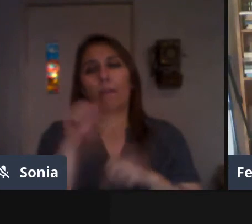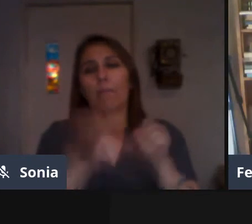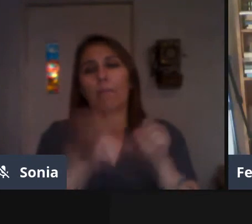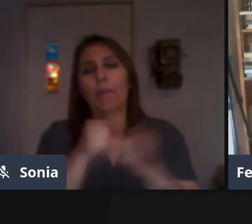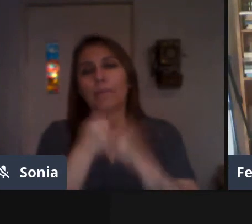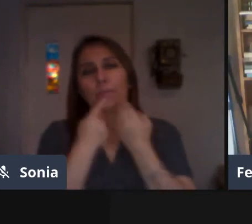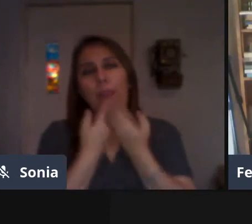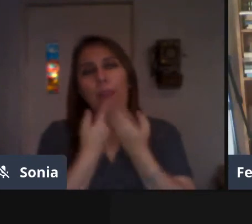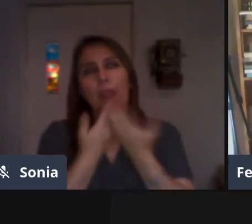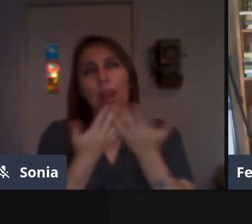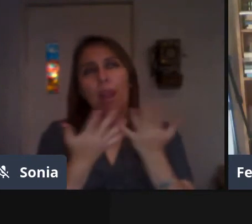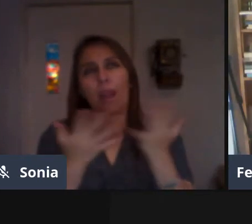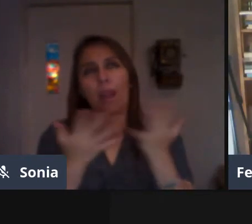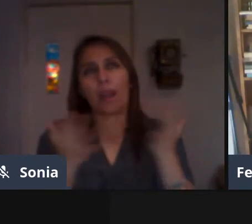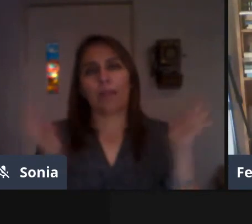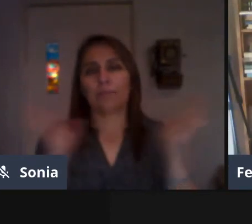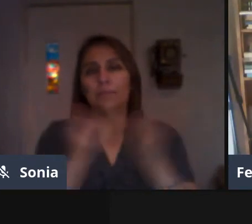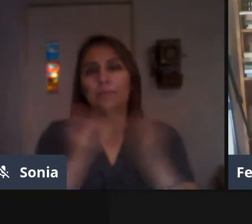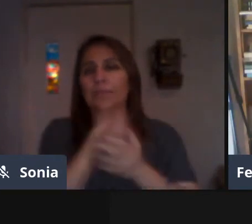momento pero